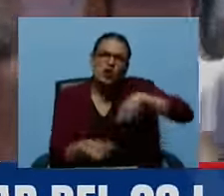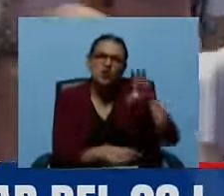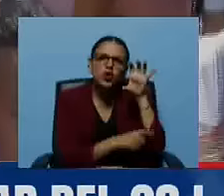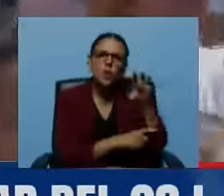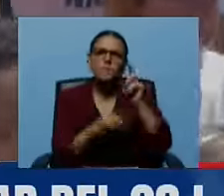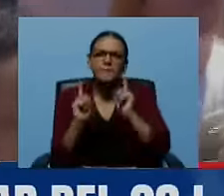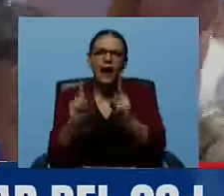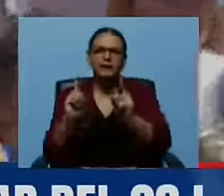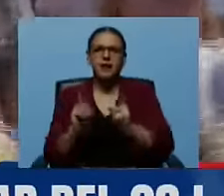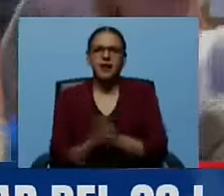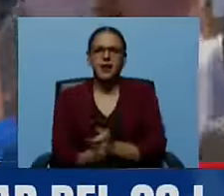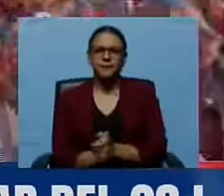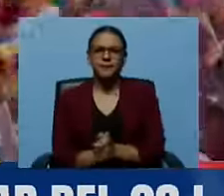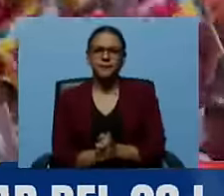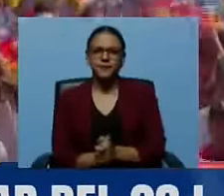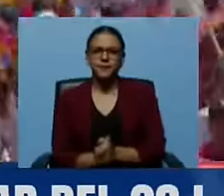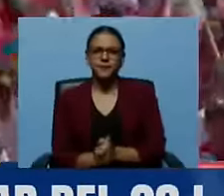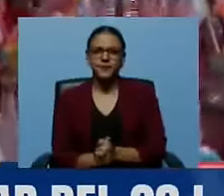patria.